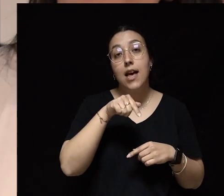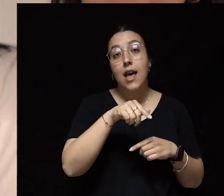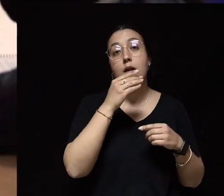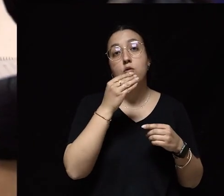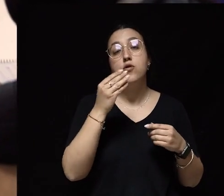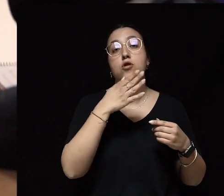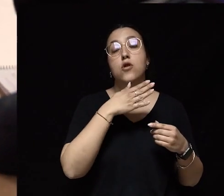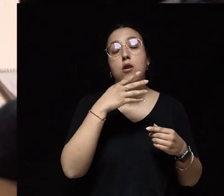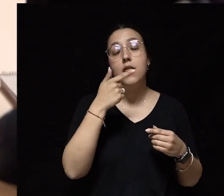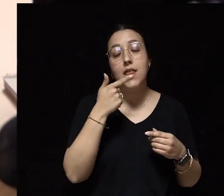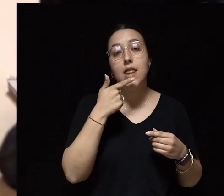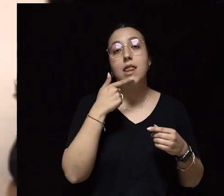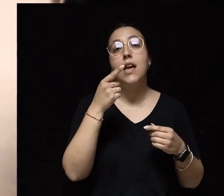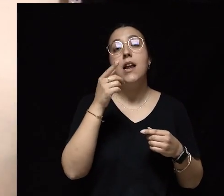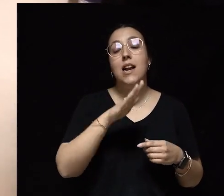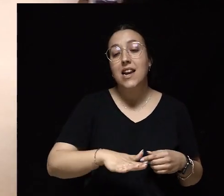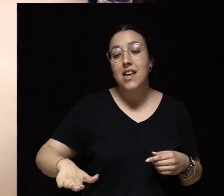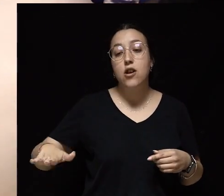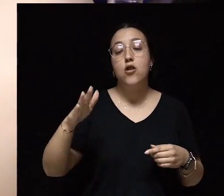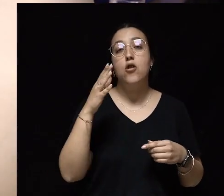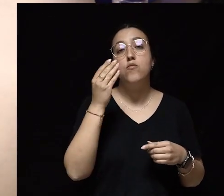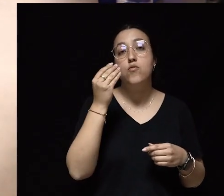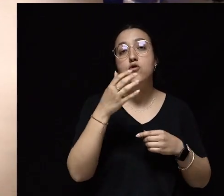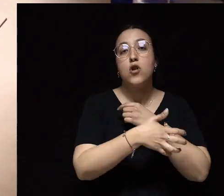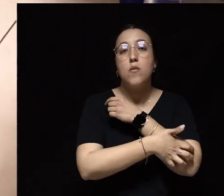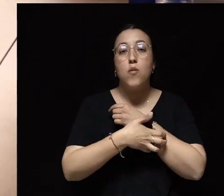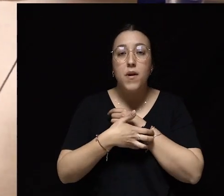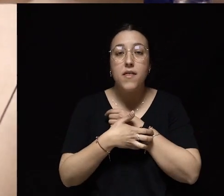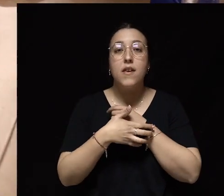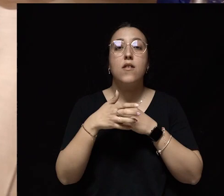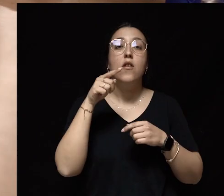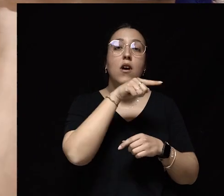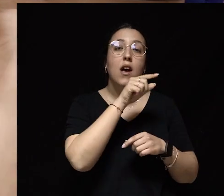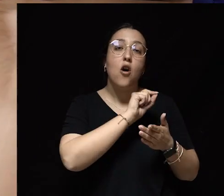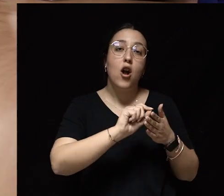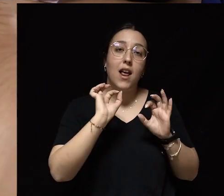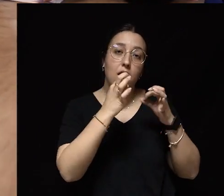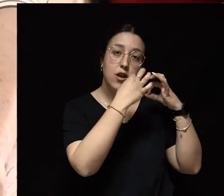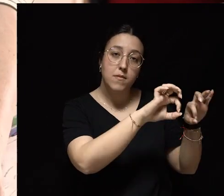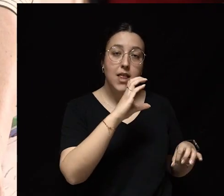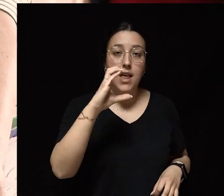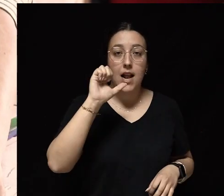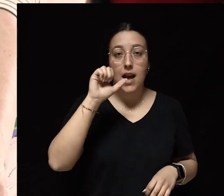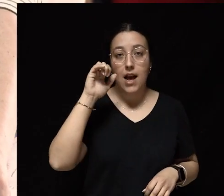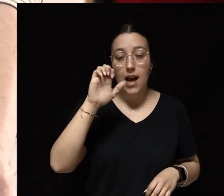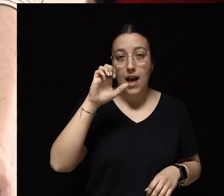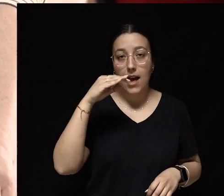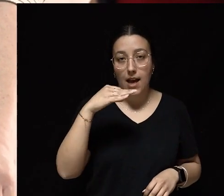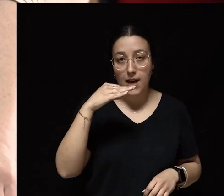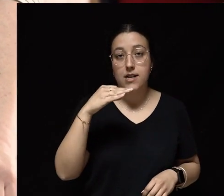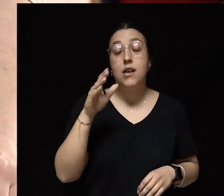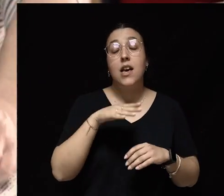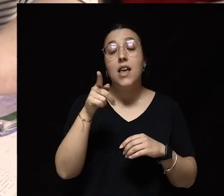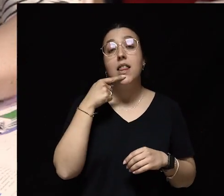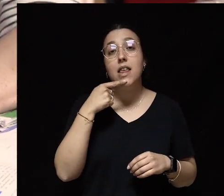el demoledor dato que son los niños, los que participan de un entorno empobrecido, los que más repiten curso. Por